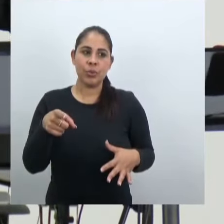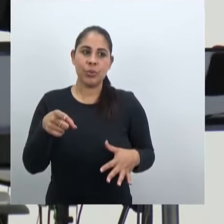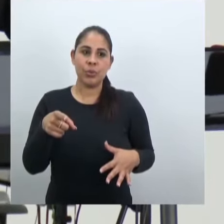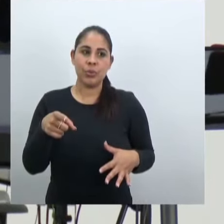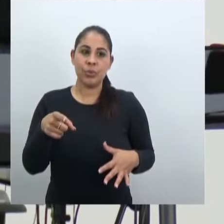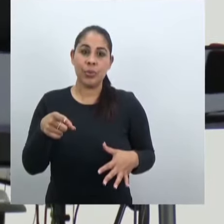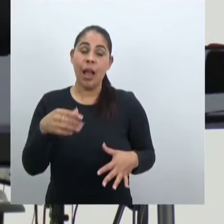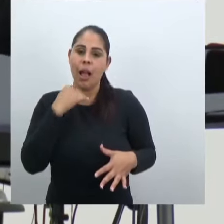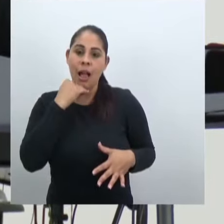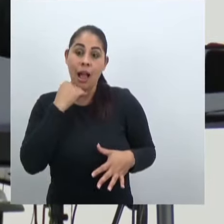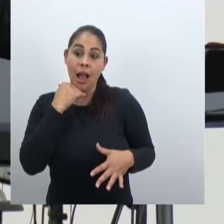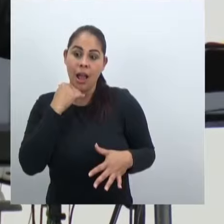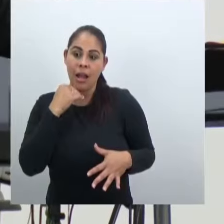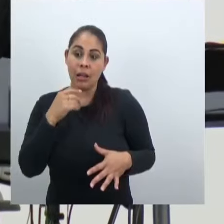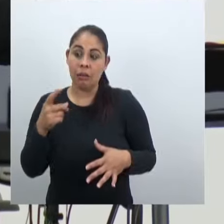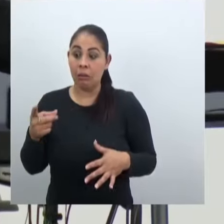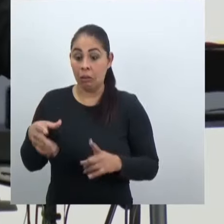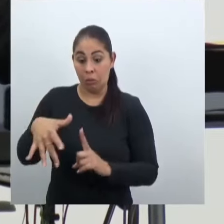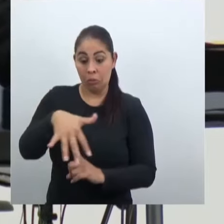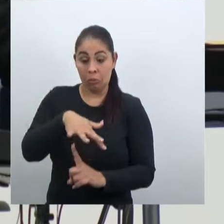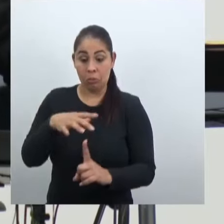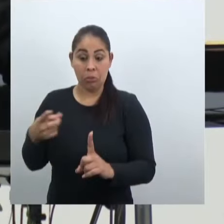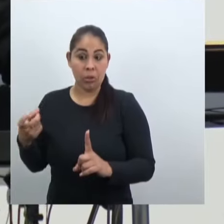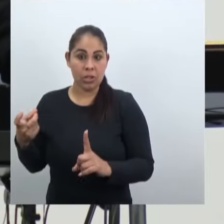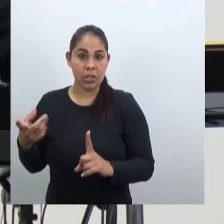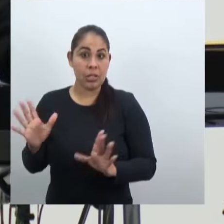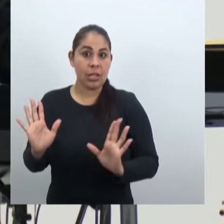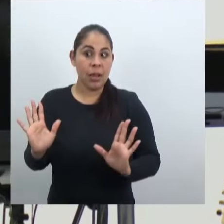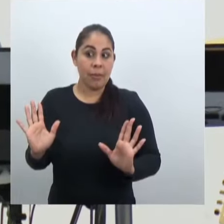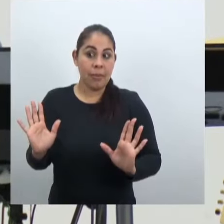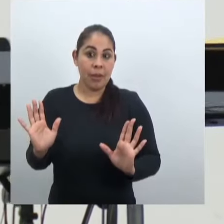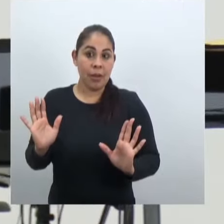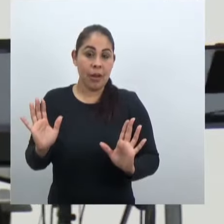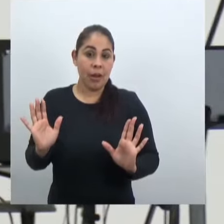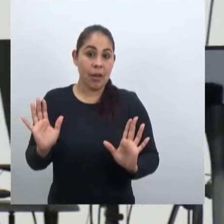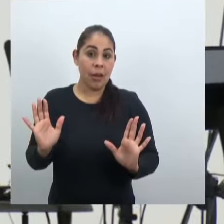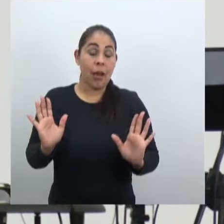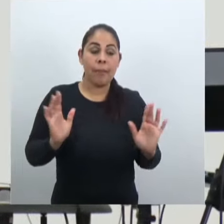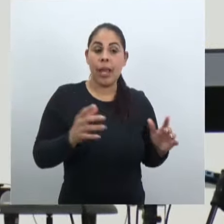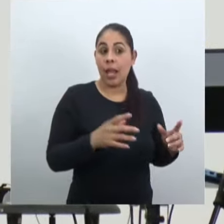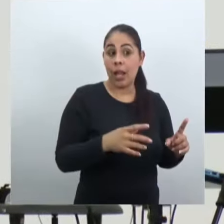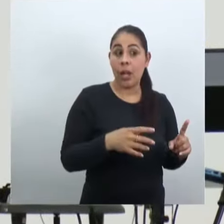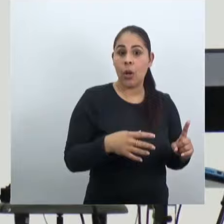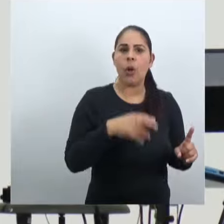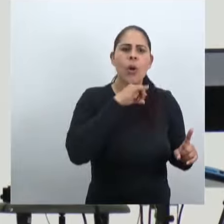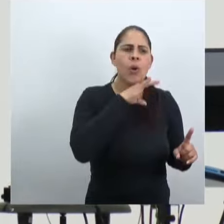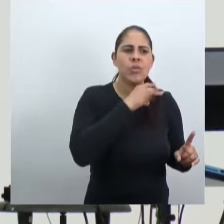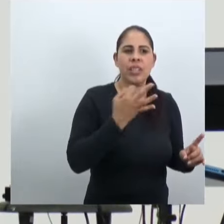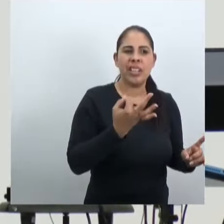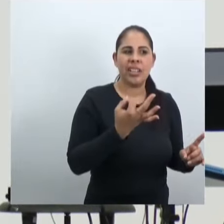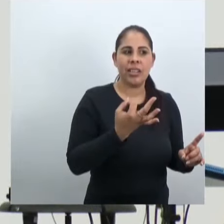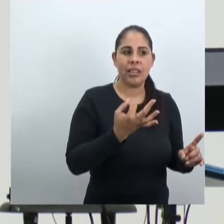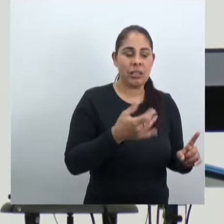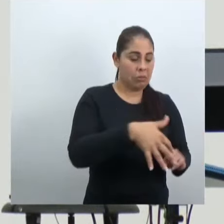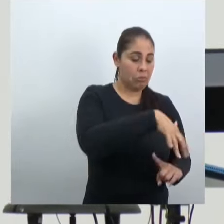tu entorno que te haga alegre. Gozo es que aunque tu entorno no haga nada,